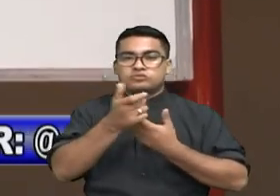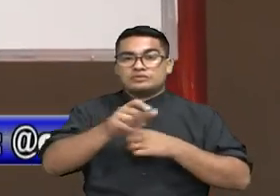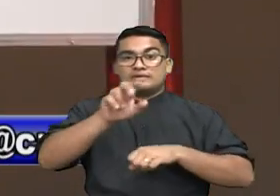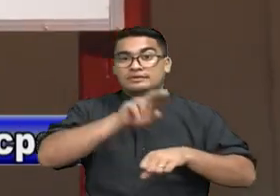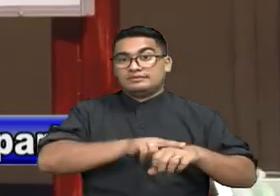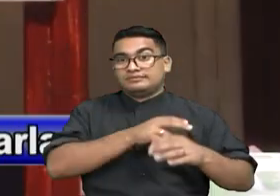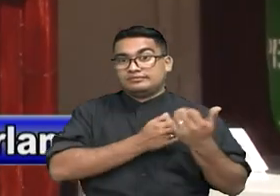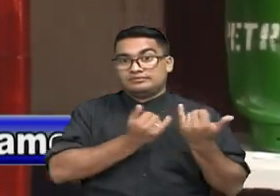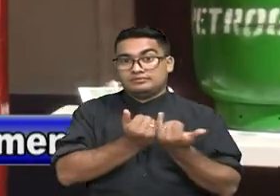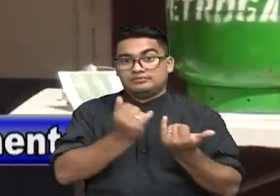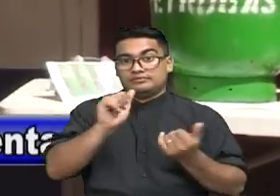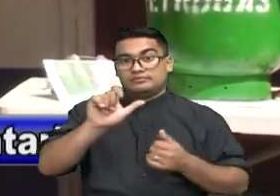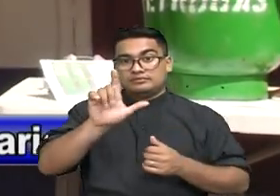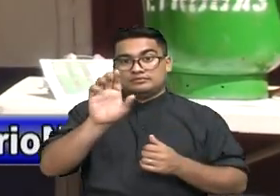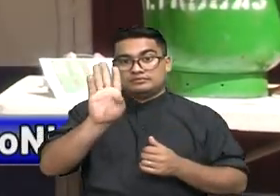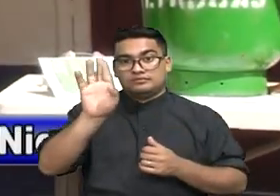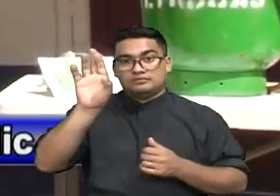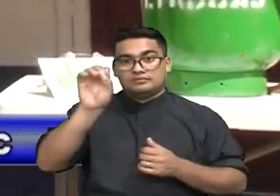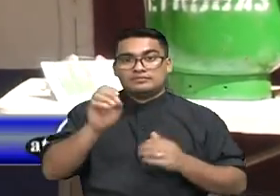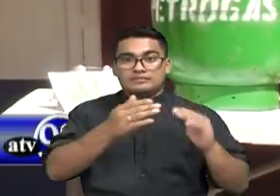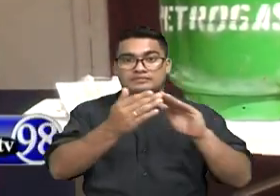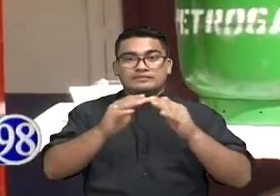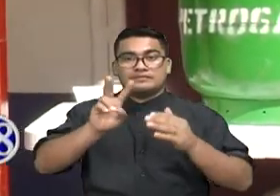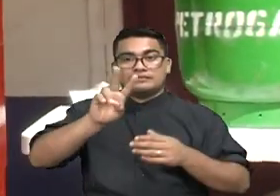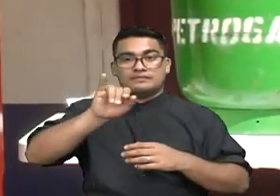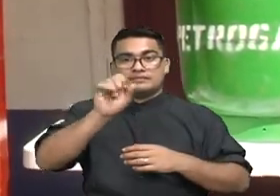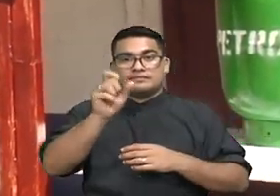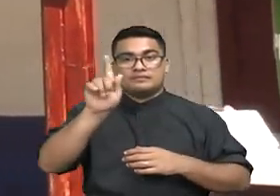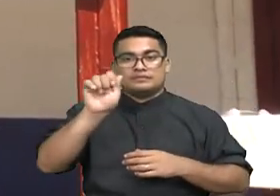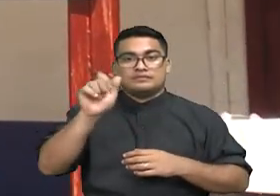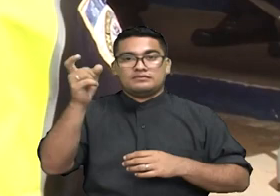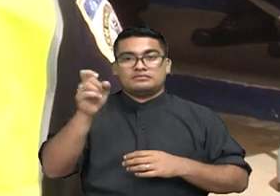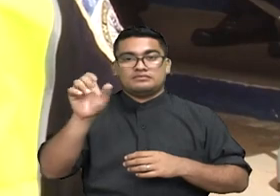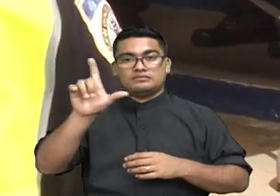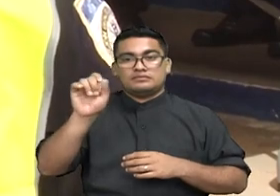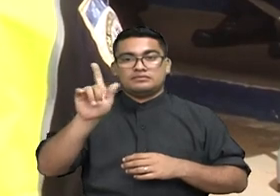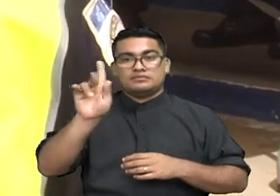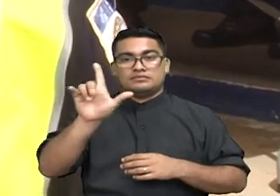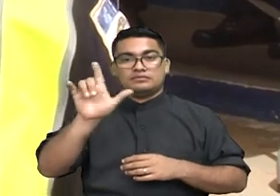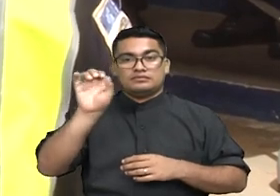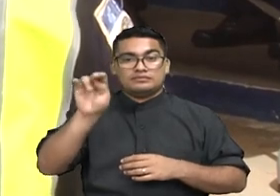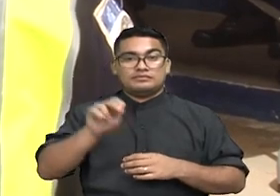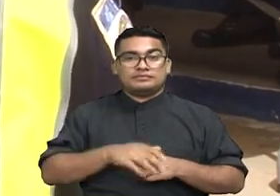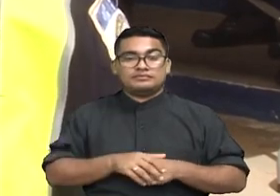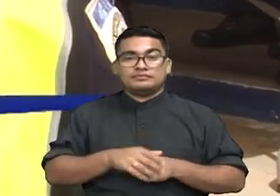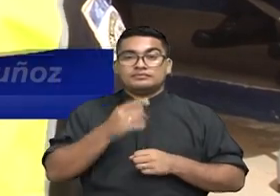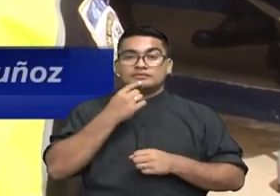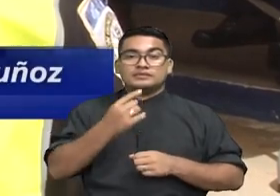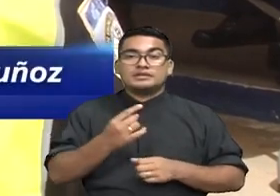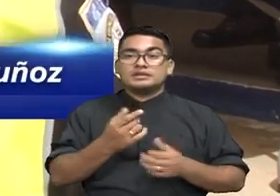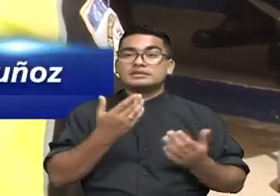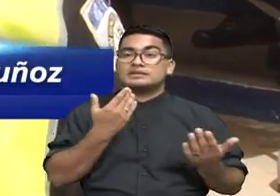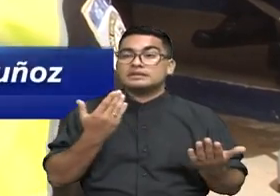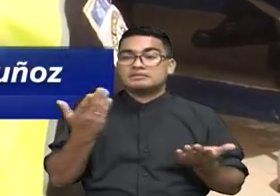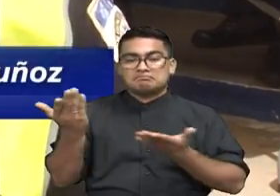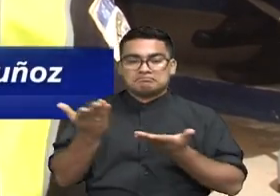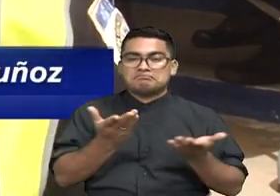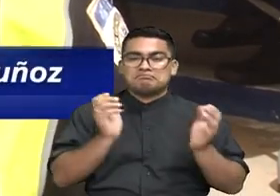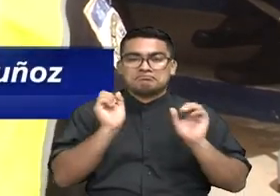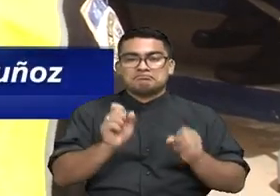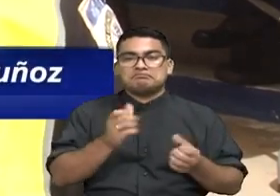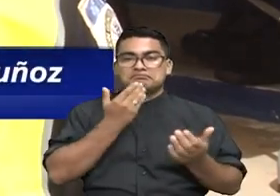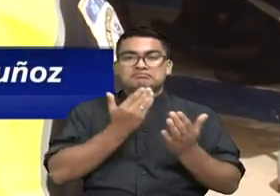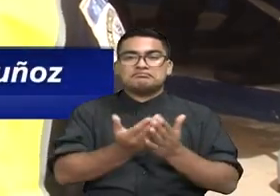Álvaro Diroy Méndez, ubicado en el barrio Vista del Solotlán. Hemos tenido la oportunidad, gracias por nuestro gobierno, de pasar un curso